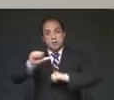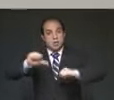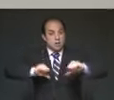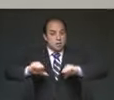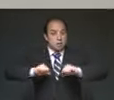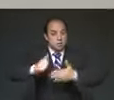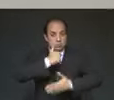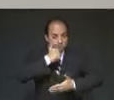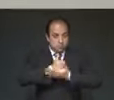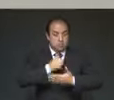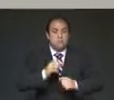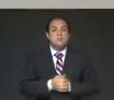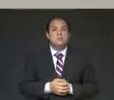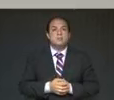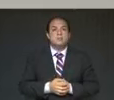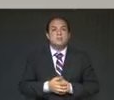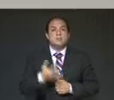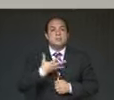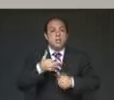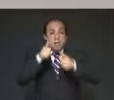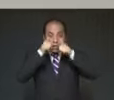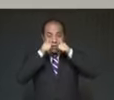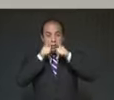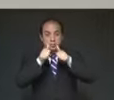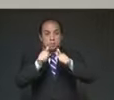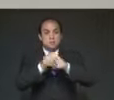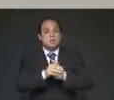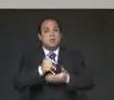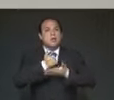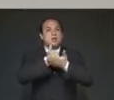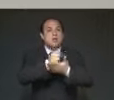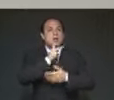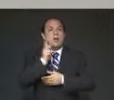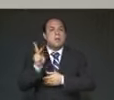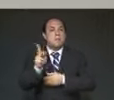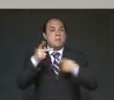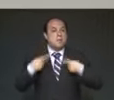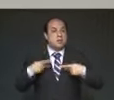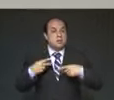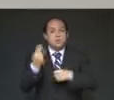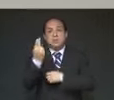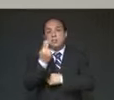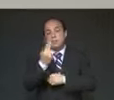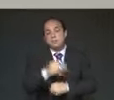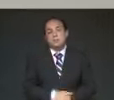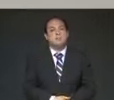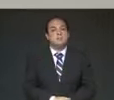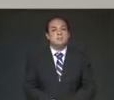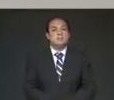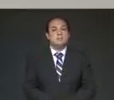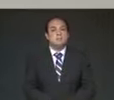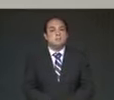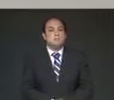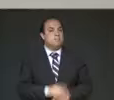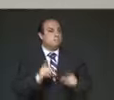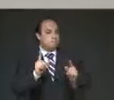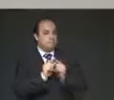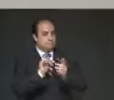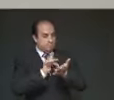actividades de la ciudad, pues que estemos atentos y ayudando a la población en lo que se requiera. Muy bien, eso sería todo.